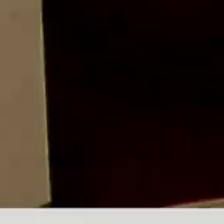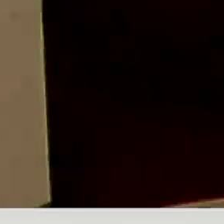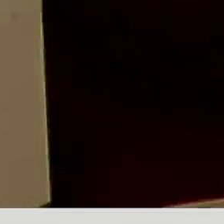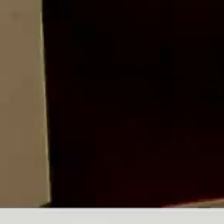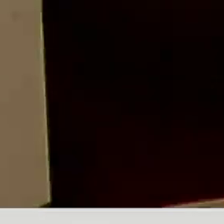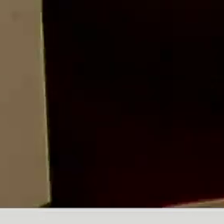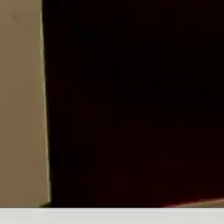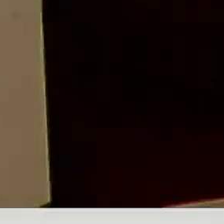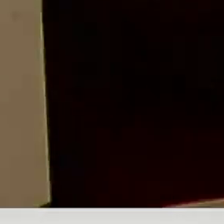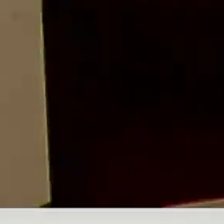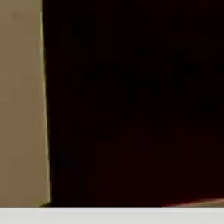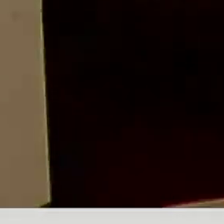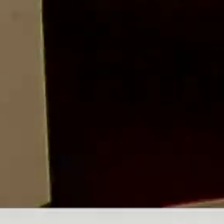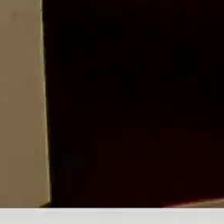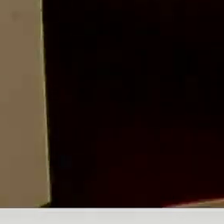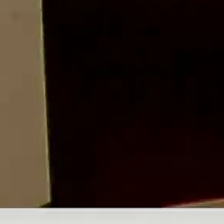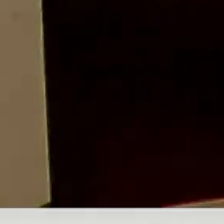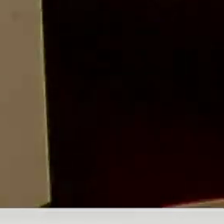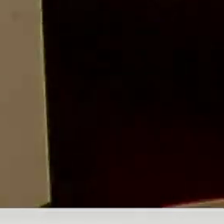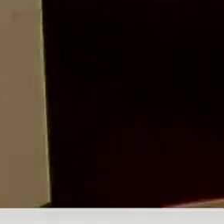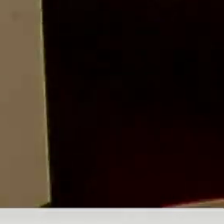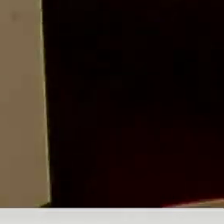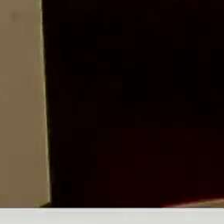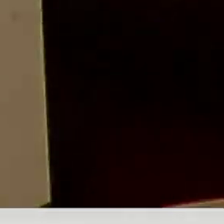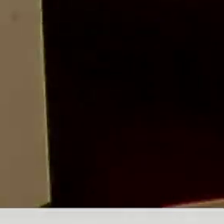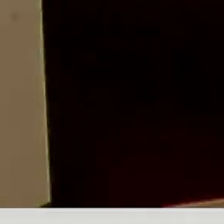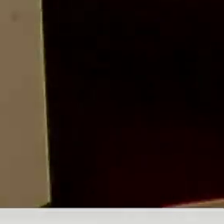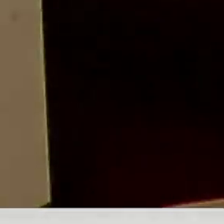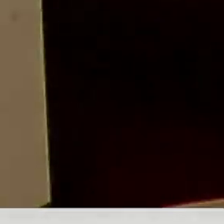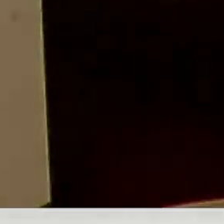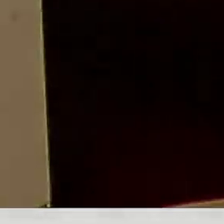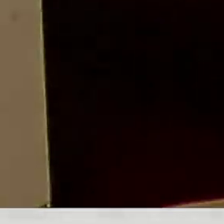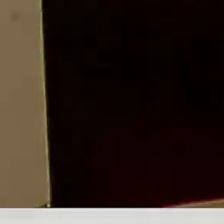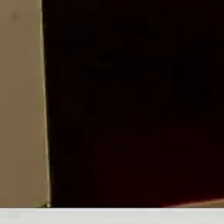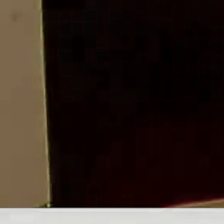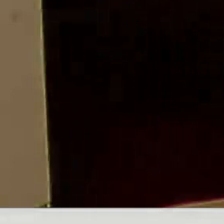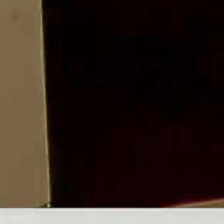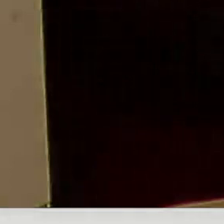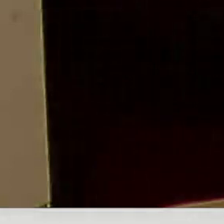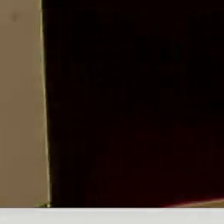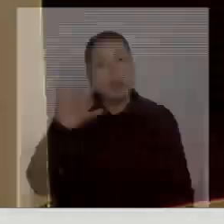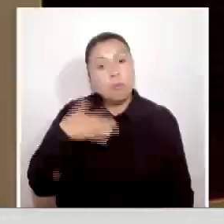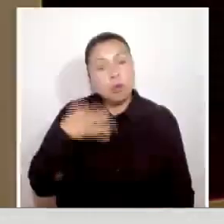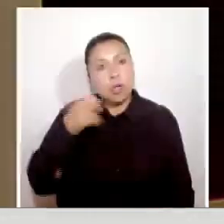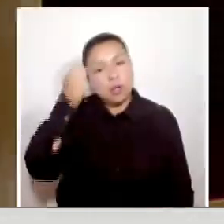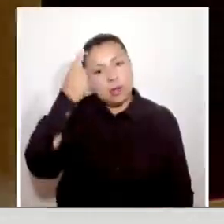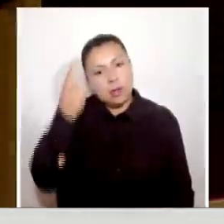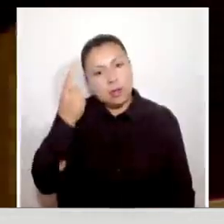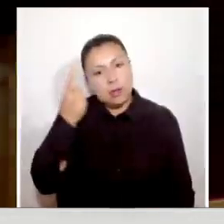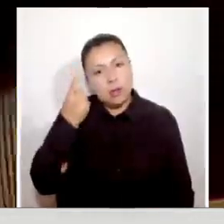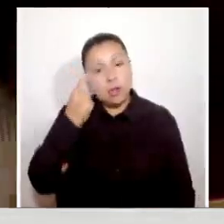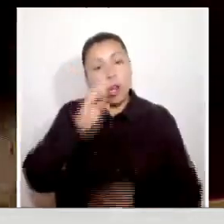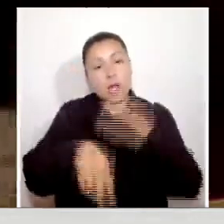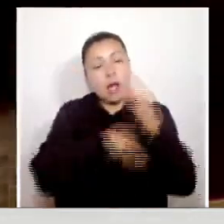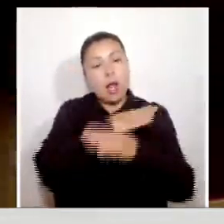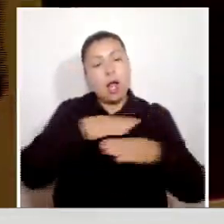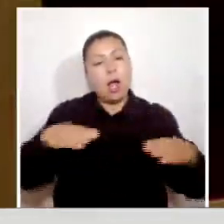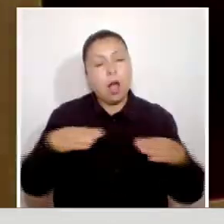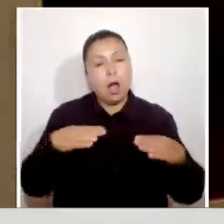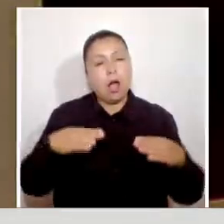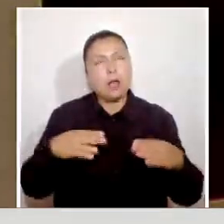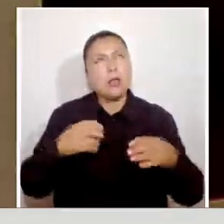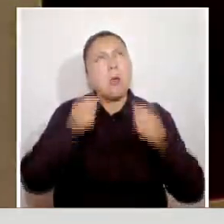presidente bien cortito y alcoo yo creo que es bien importante entender que las artes marciales pueden ser un